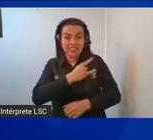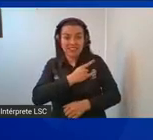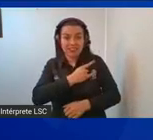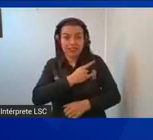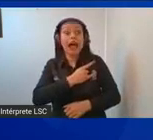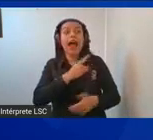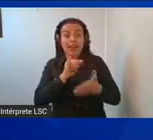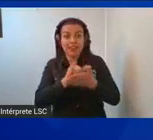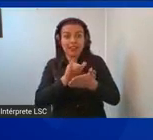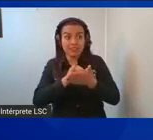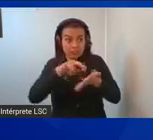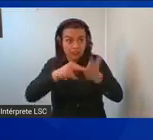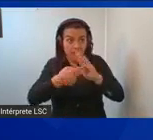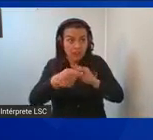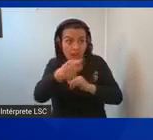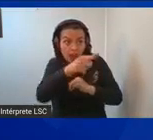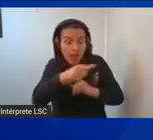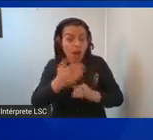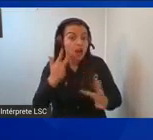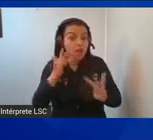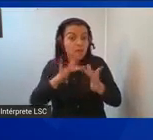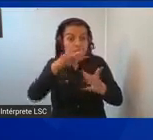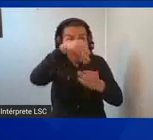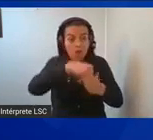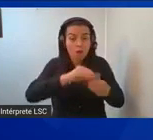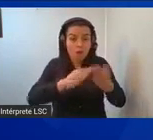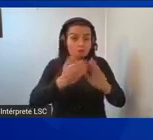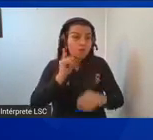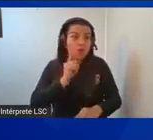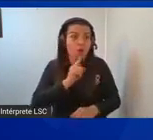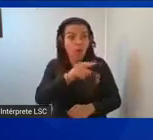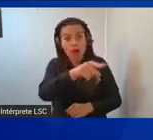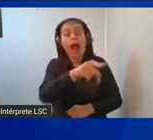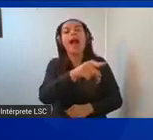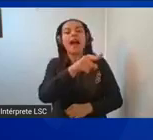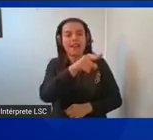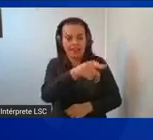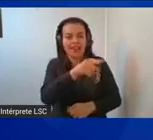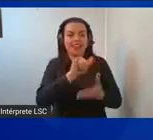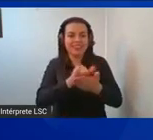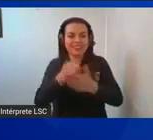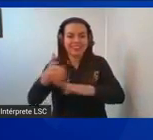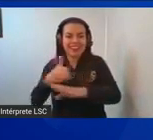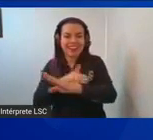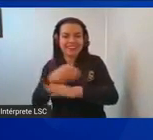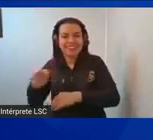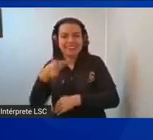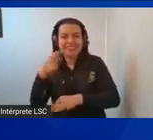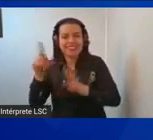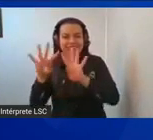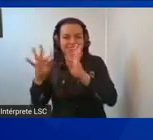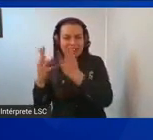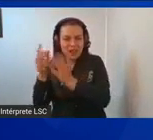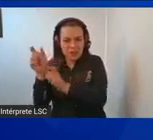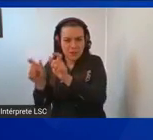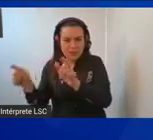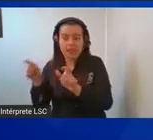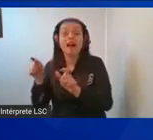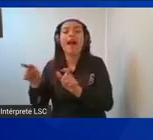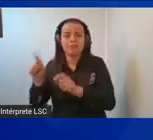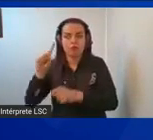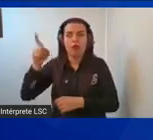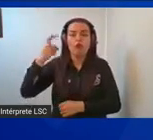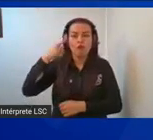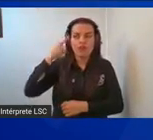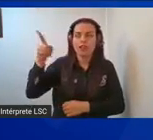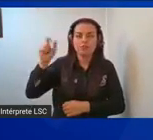la comunidad de sordos, pues entonces ahí es donde, como decían los senadores, el gobierno debe reglamentar para que